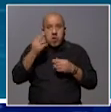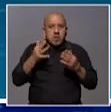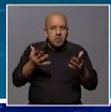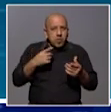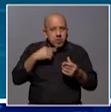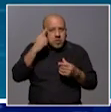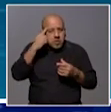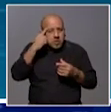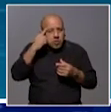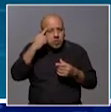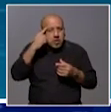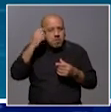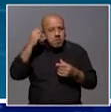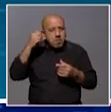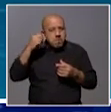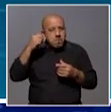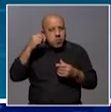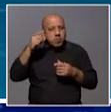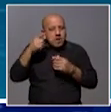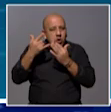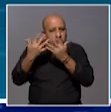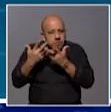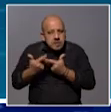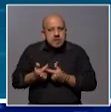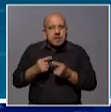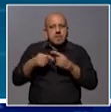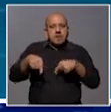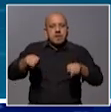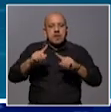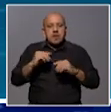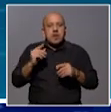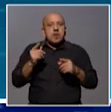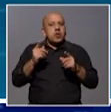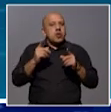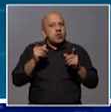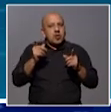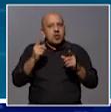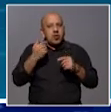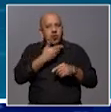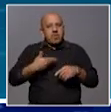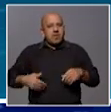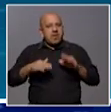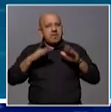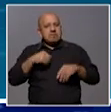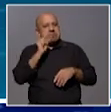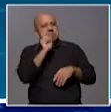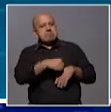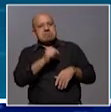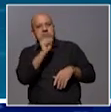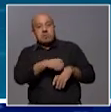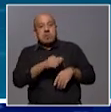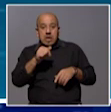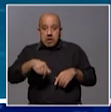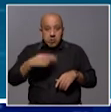una estrategia eficiente todos los gobiernos fueron a buscar científicos pero no todos los escucharon ni los pusieron en su justo nivel